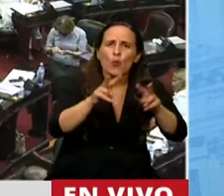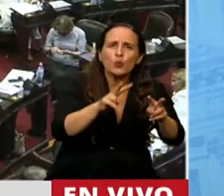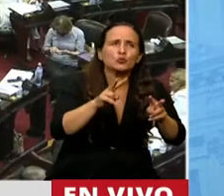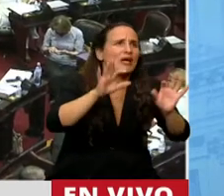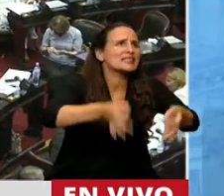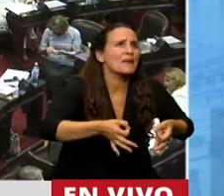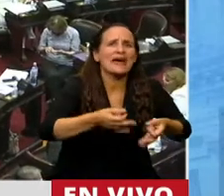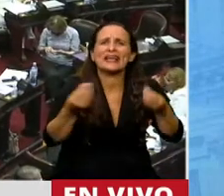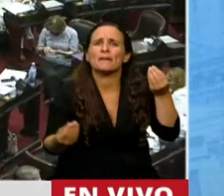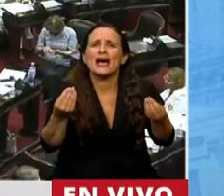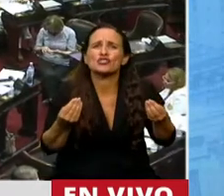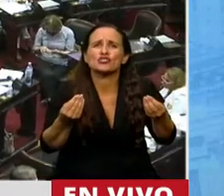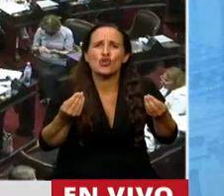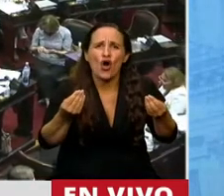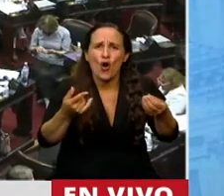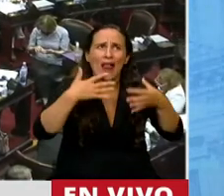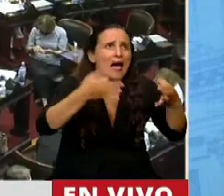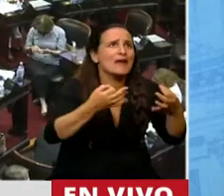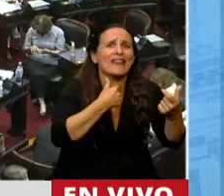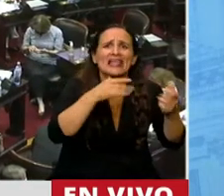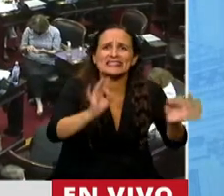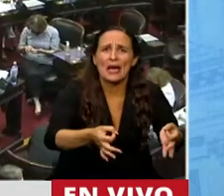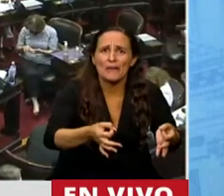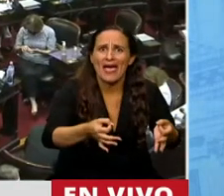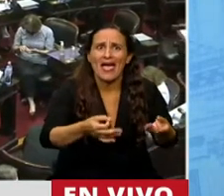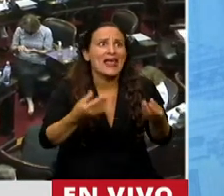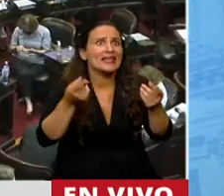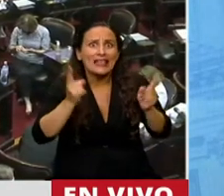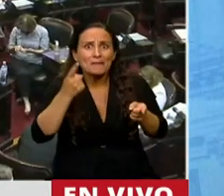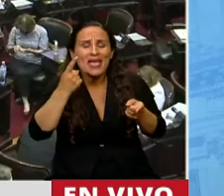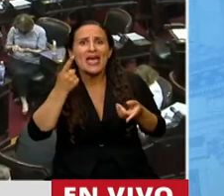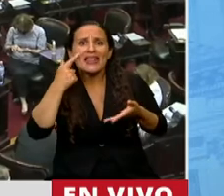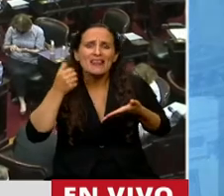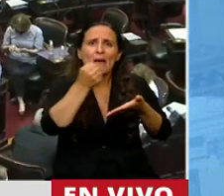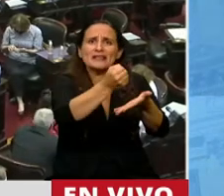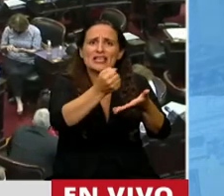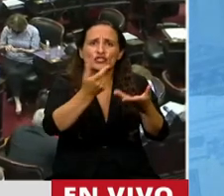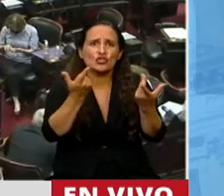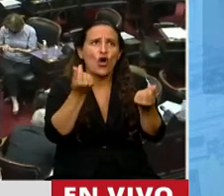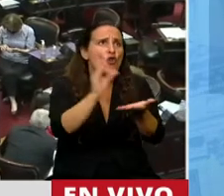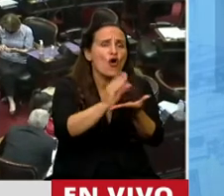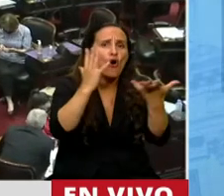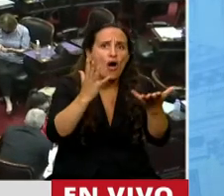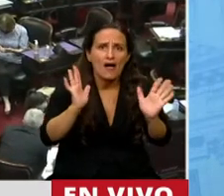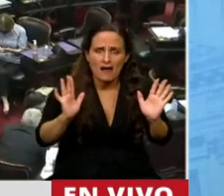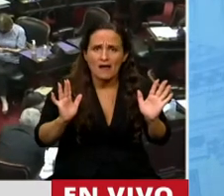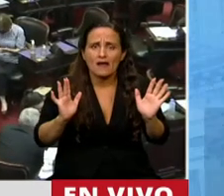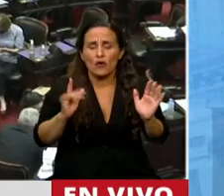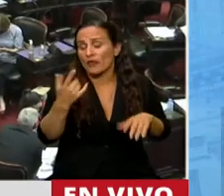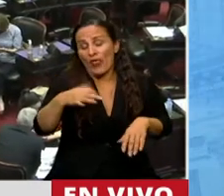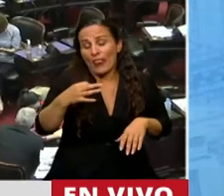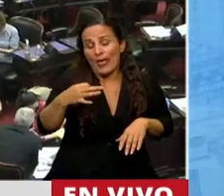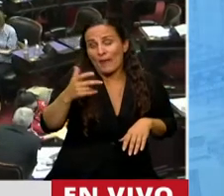esa verdad y a las indemnizaciones correspondientes, que no necesariamente, debemos decirlo lamentablemente, a pesar de